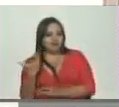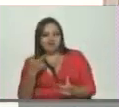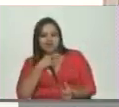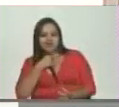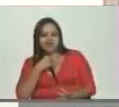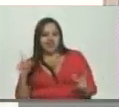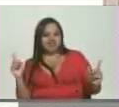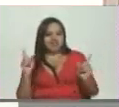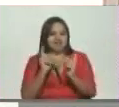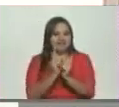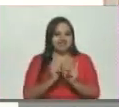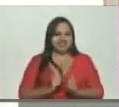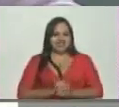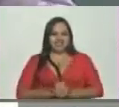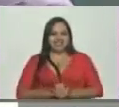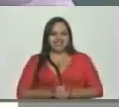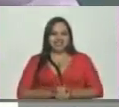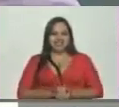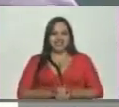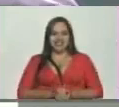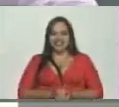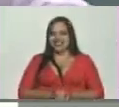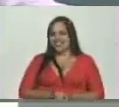con quién te gustaría que te confundieran?